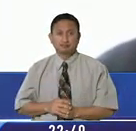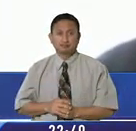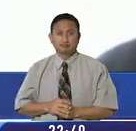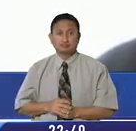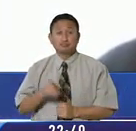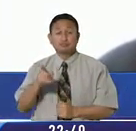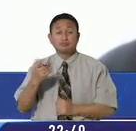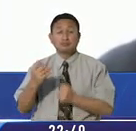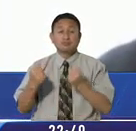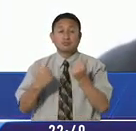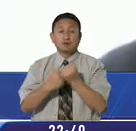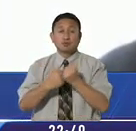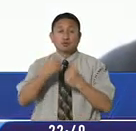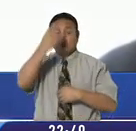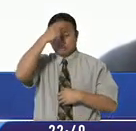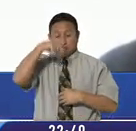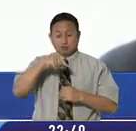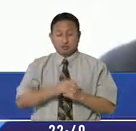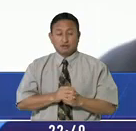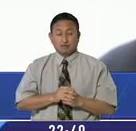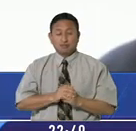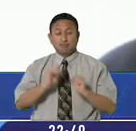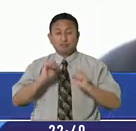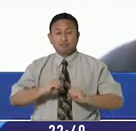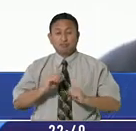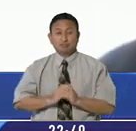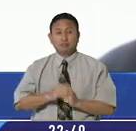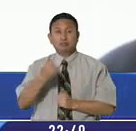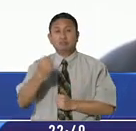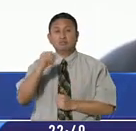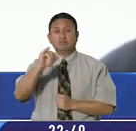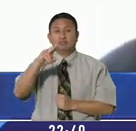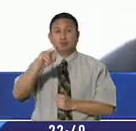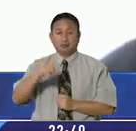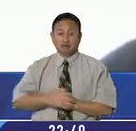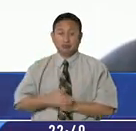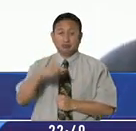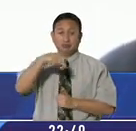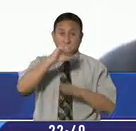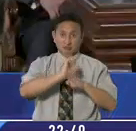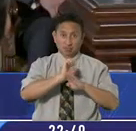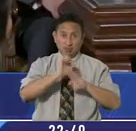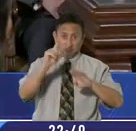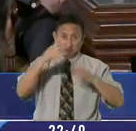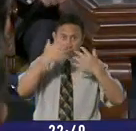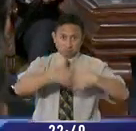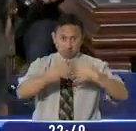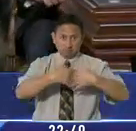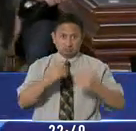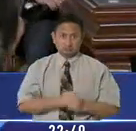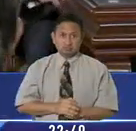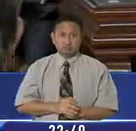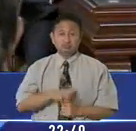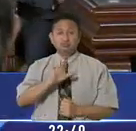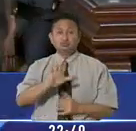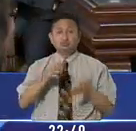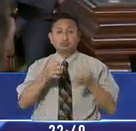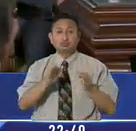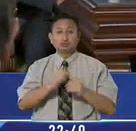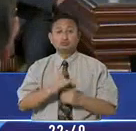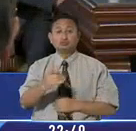con el apoyo a la decisión de Sinovac de montar una planta de fabricación de vacunas en Ecuador. El 5 de febrero, el